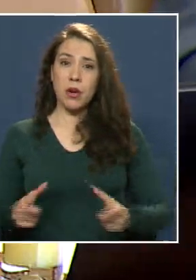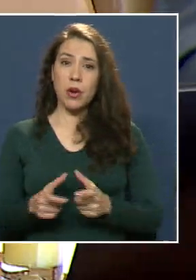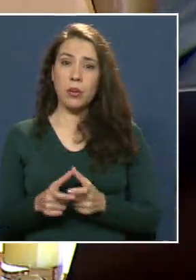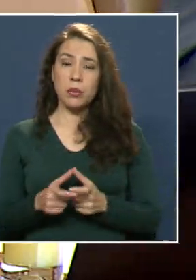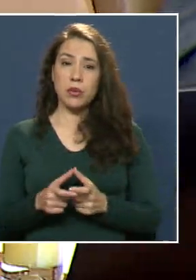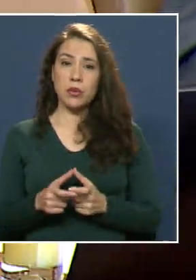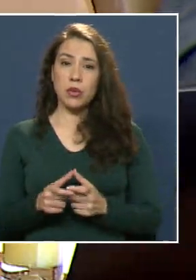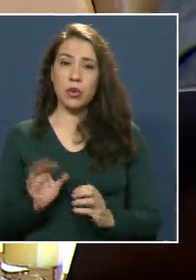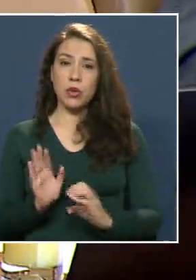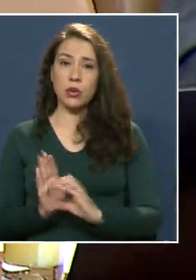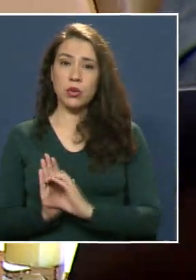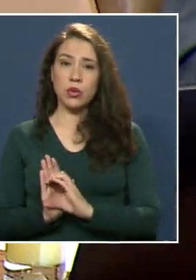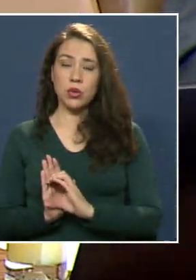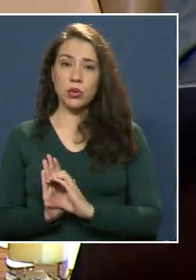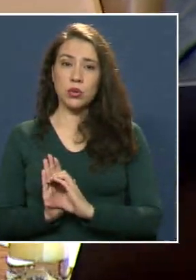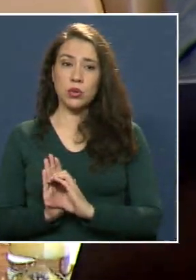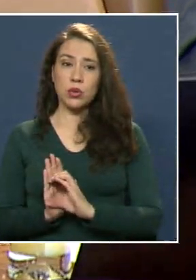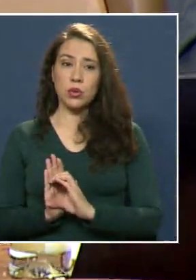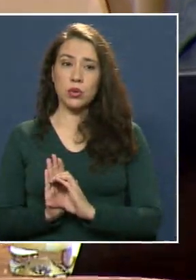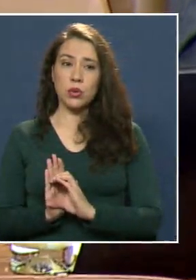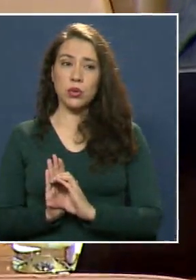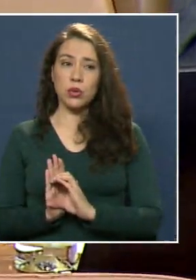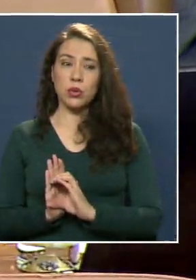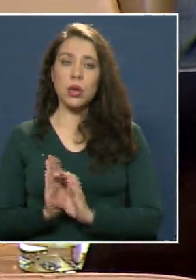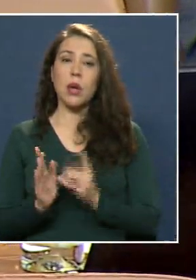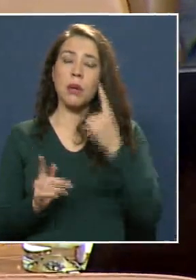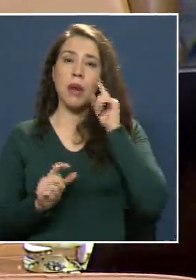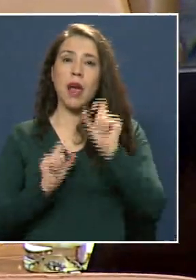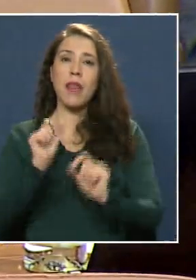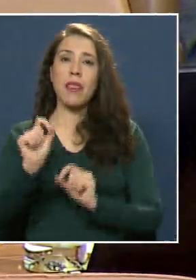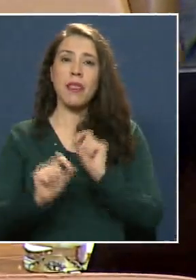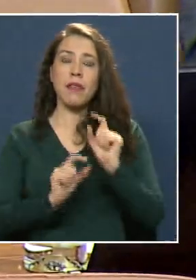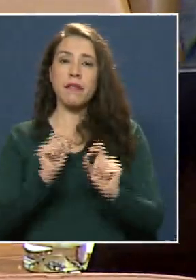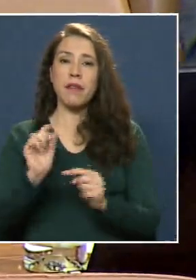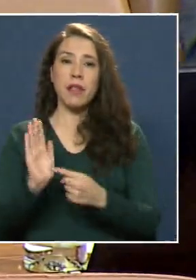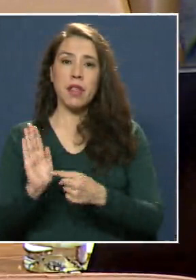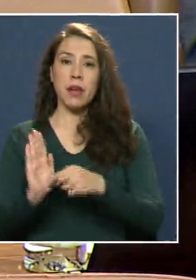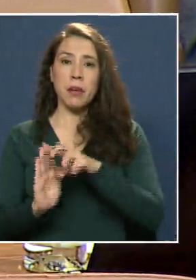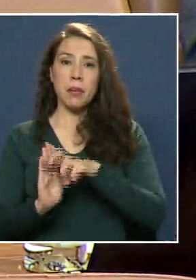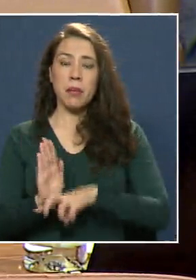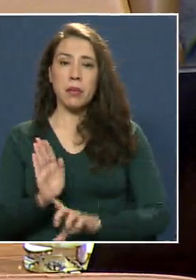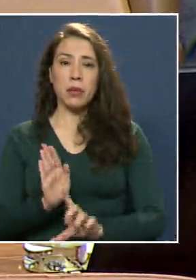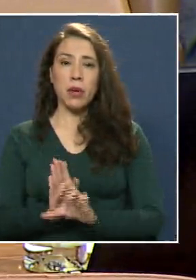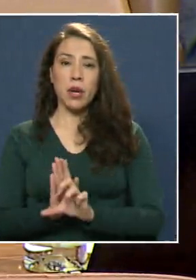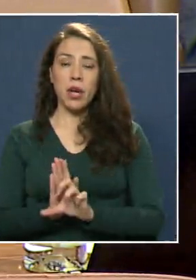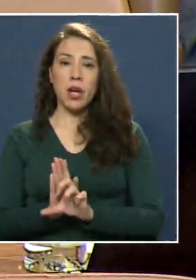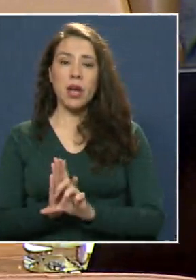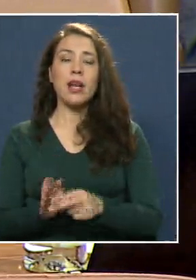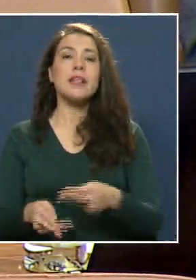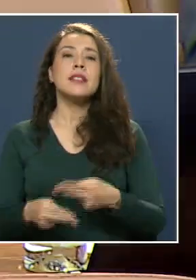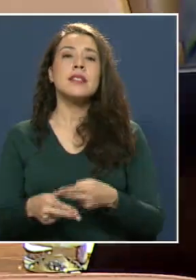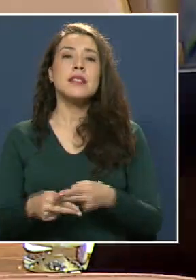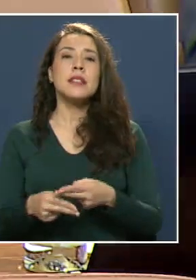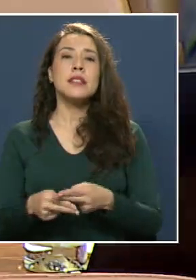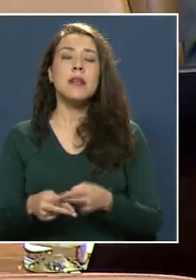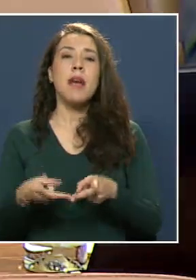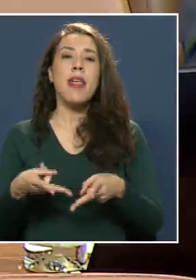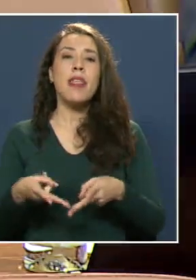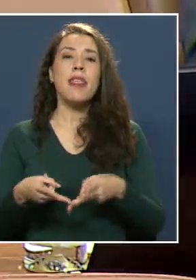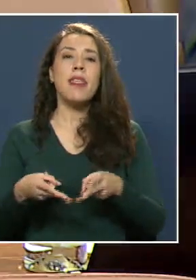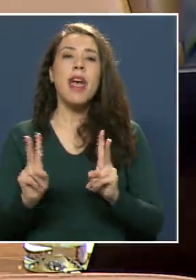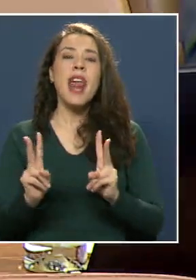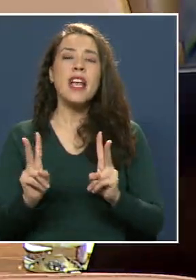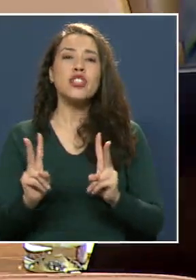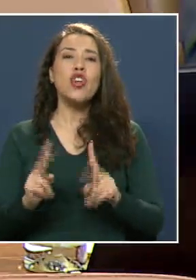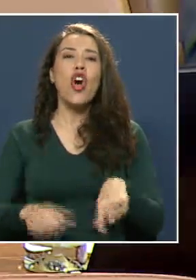de Constitución en defensa de este proyecto de ley que hemos denominado el derecho al